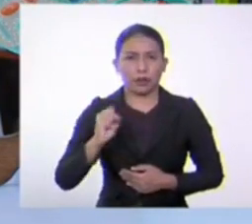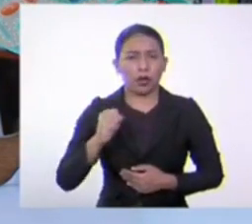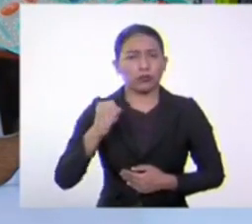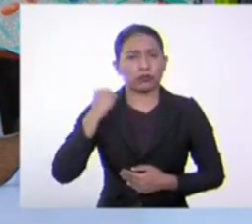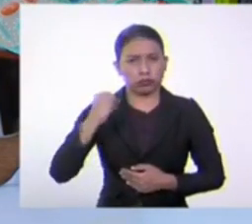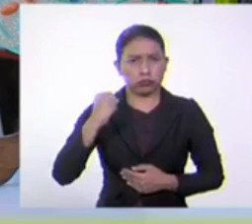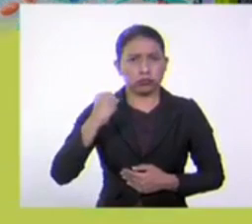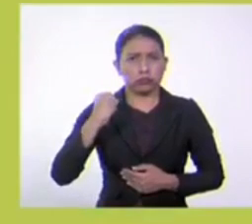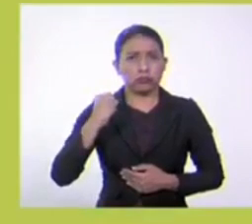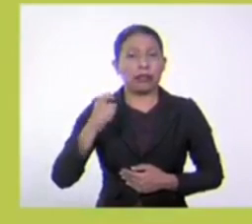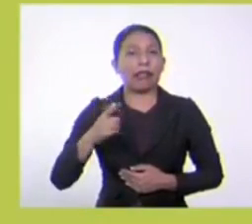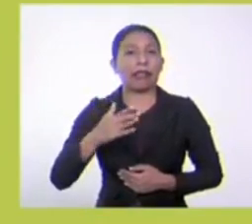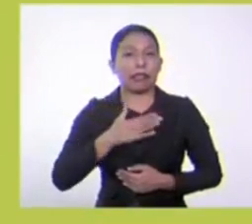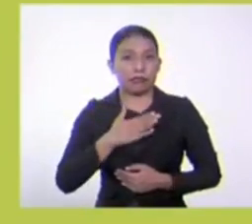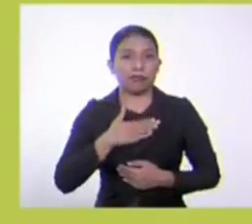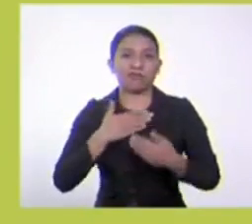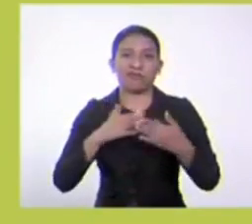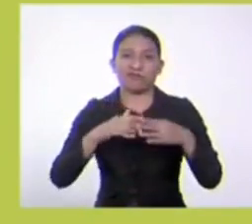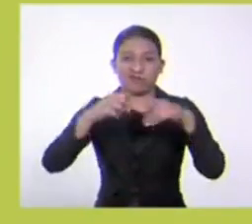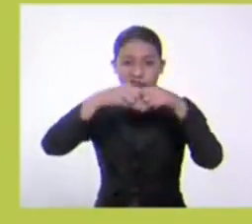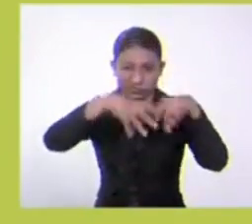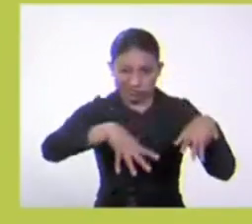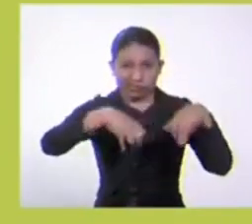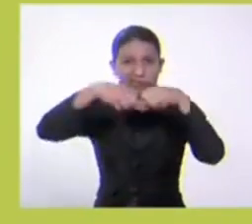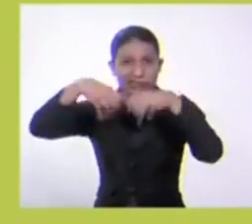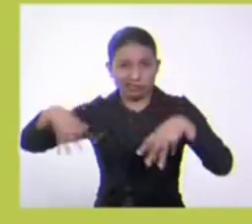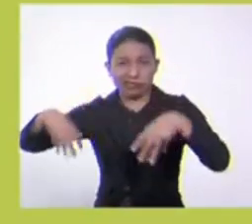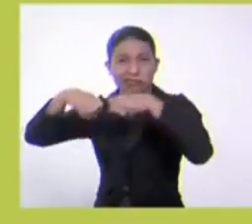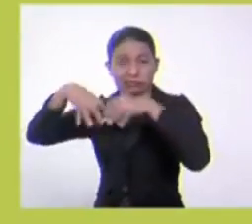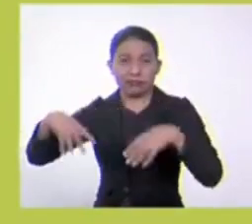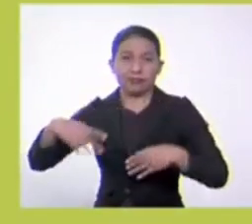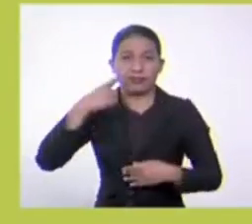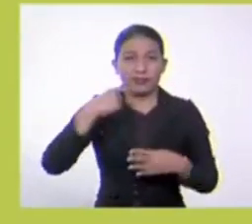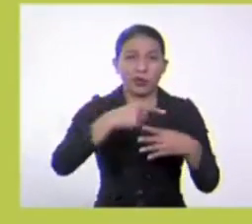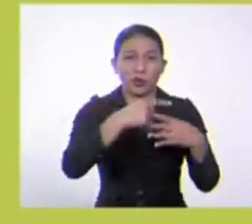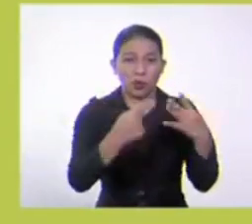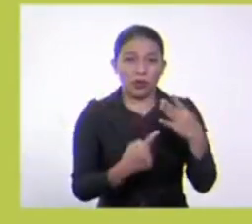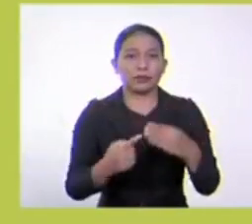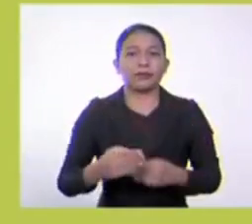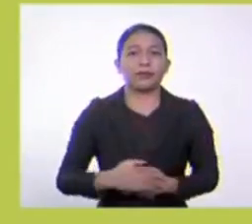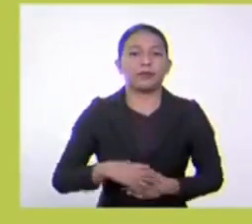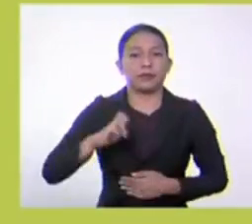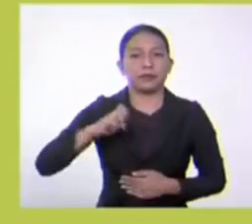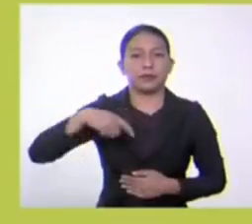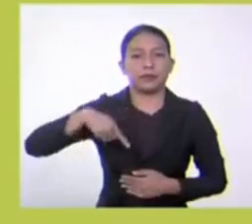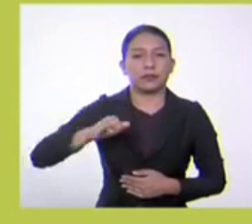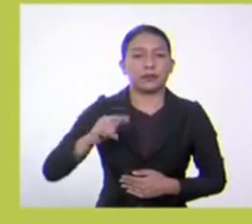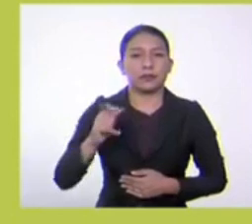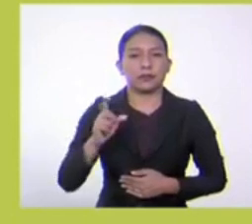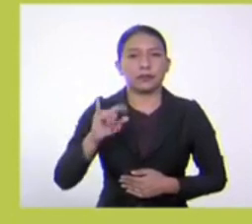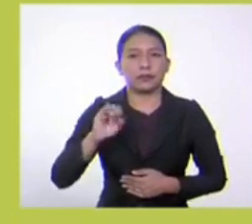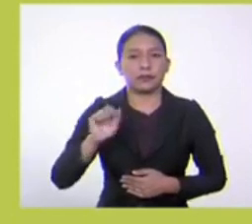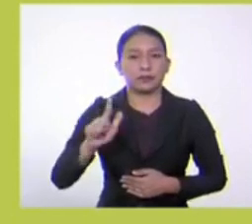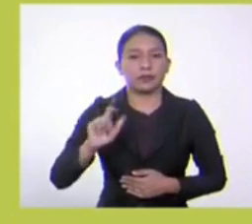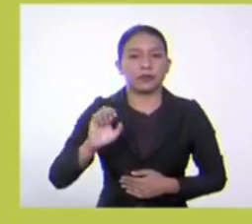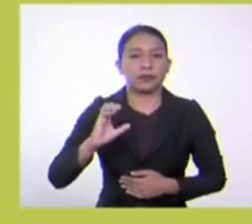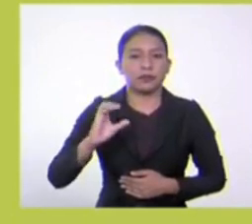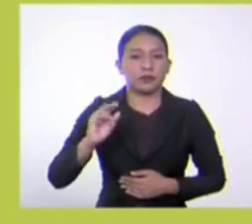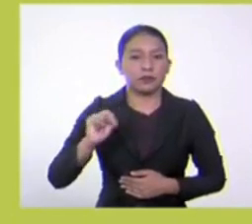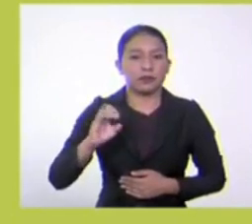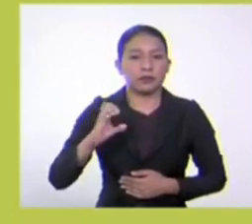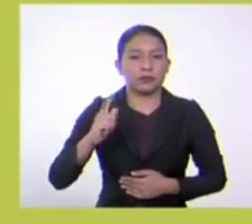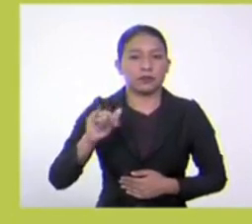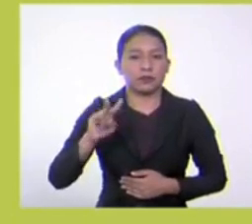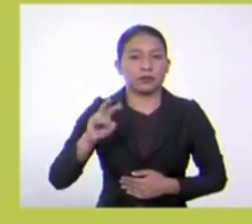fundamentales tienen muchos subtipos. Estos 4 tipos de tejidos esenciales son el epitelial, el